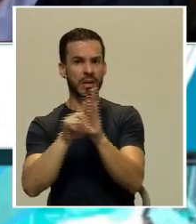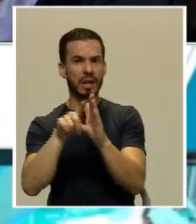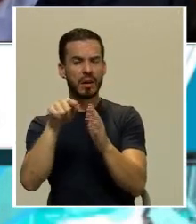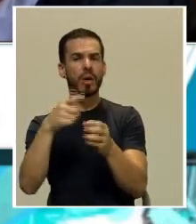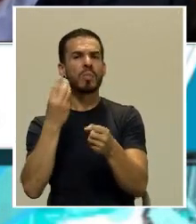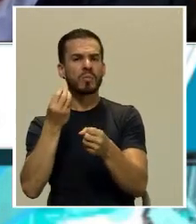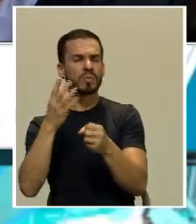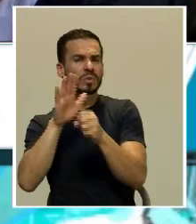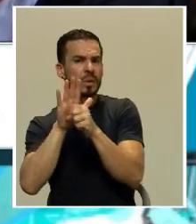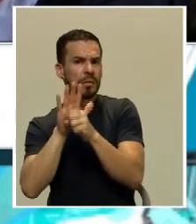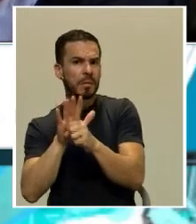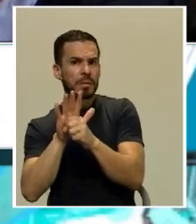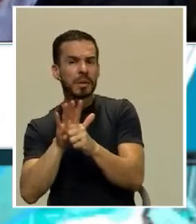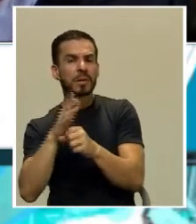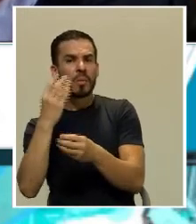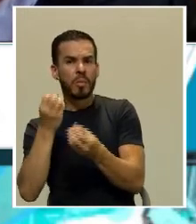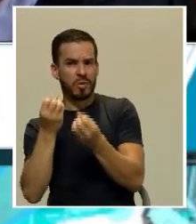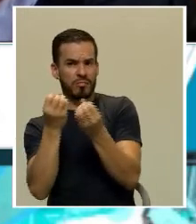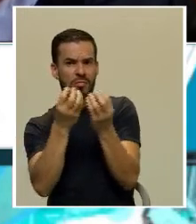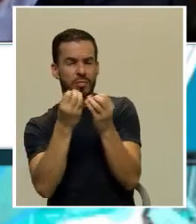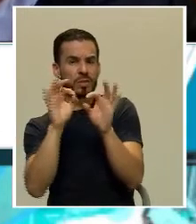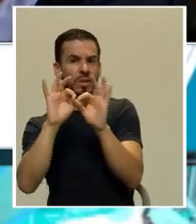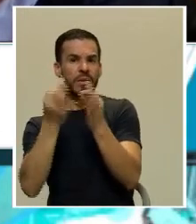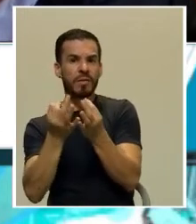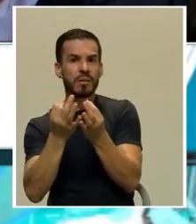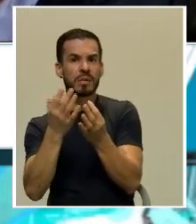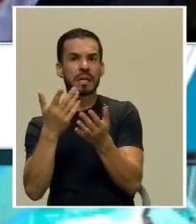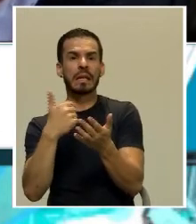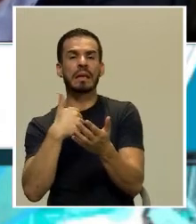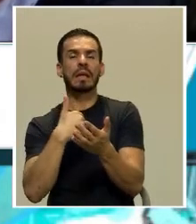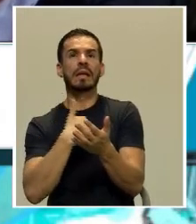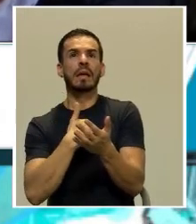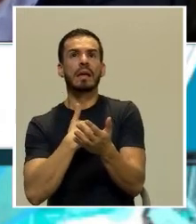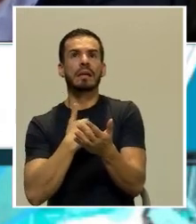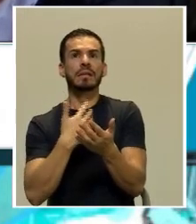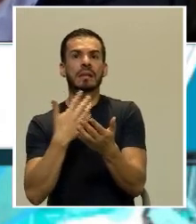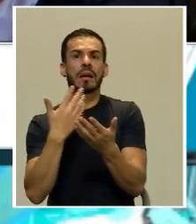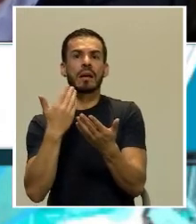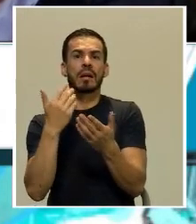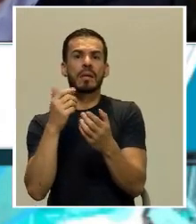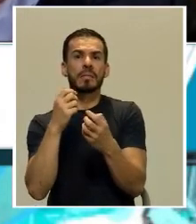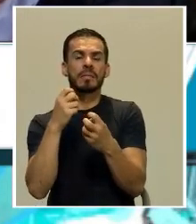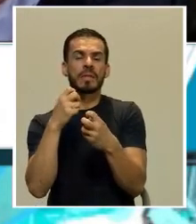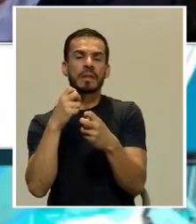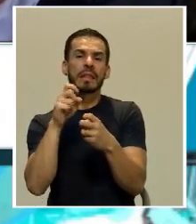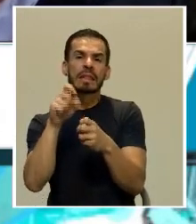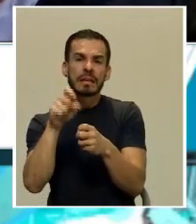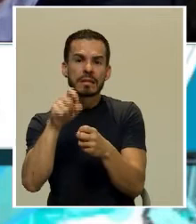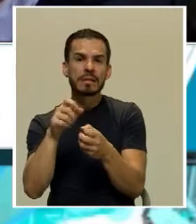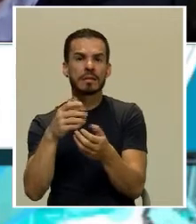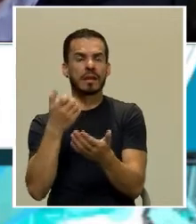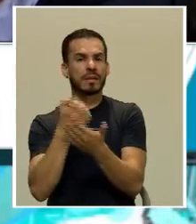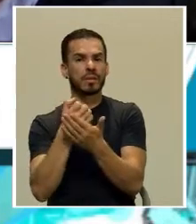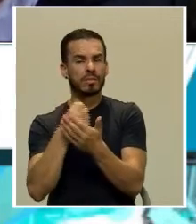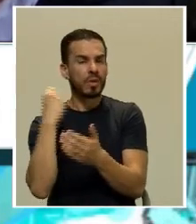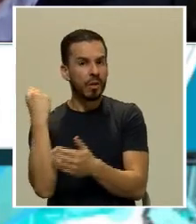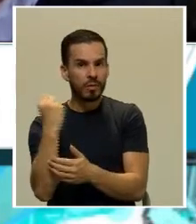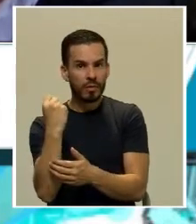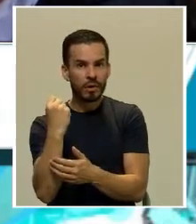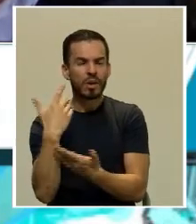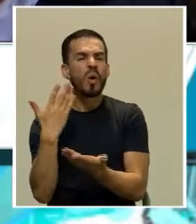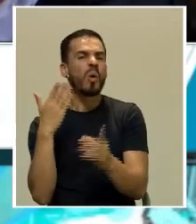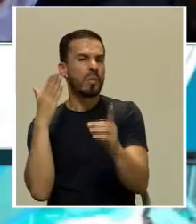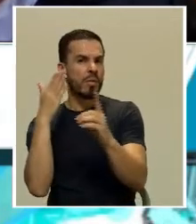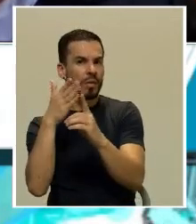gran tensión porque miles de familias están pasando necesidades económicas muy fuertes.